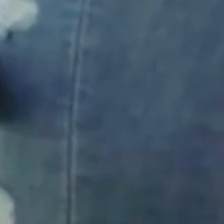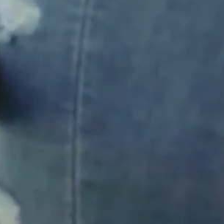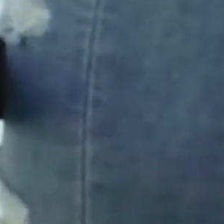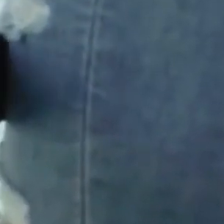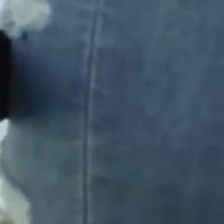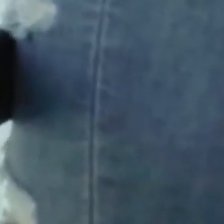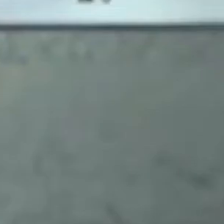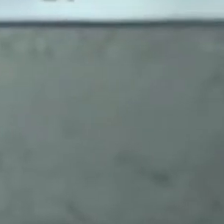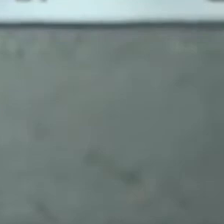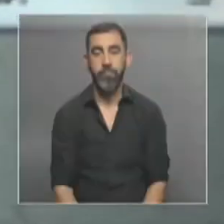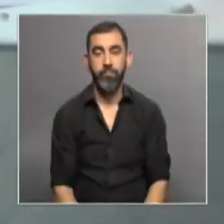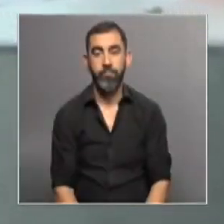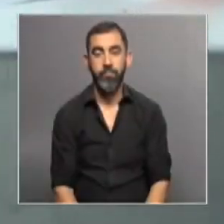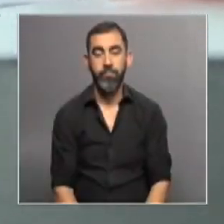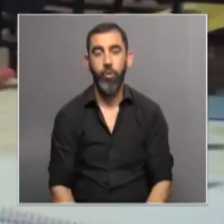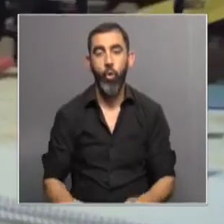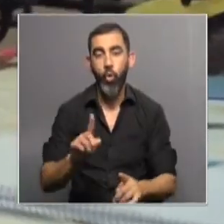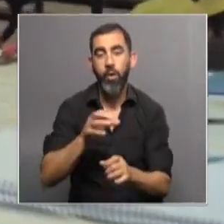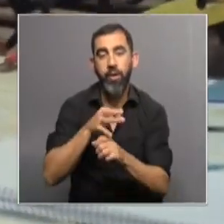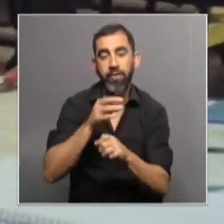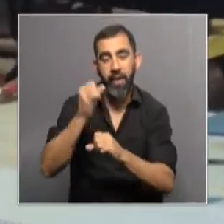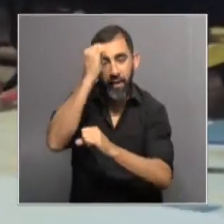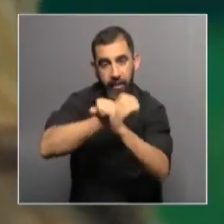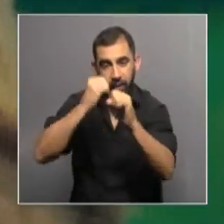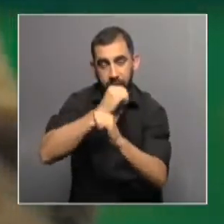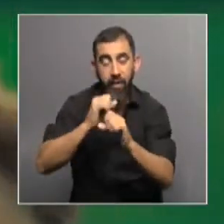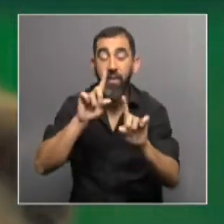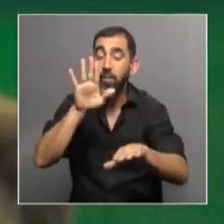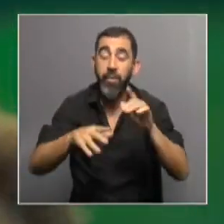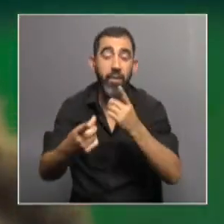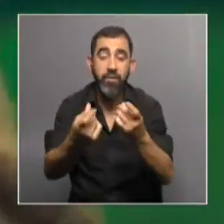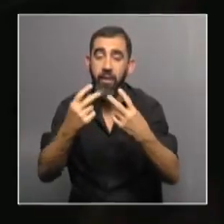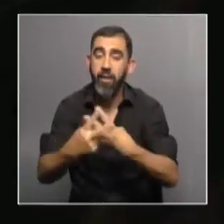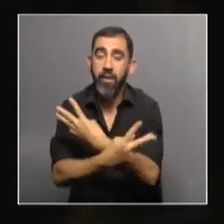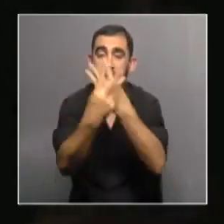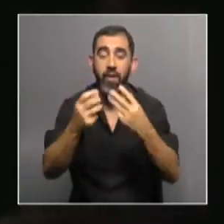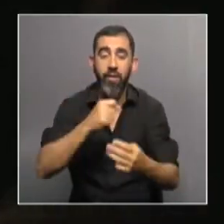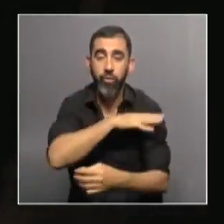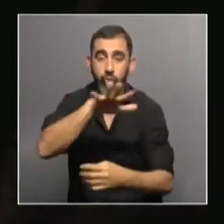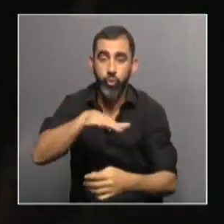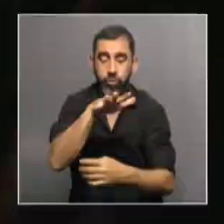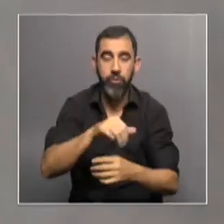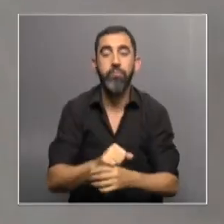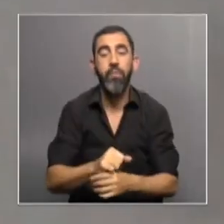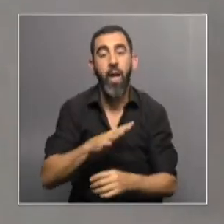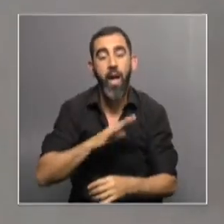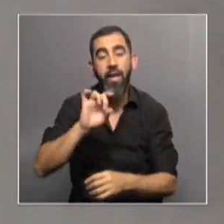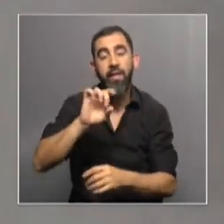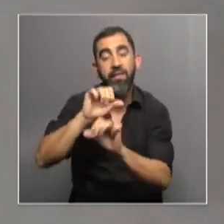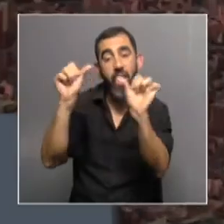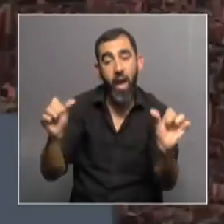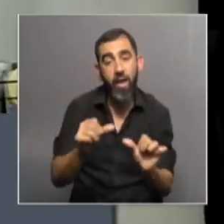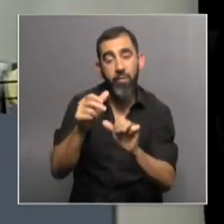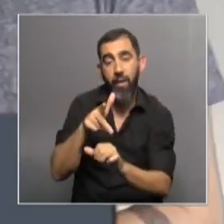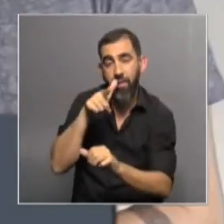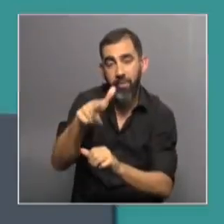ingenieros sino como formamos ingenieros atentos a las necesidades en general de la sociedad tuvimos 15 actividades en vivo